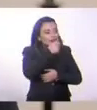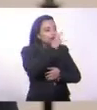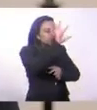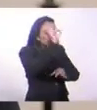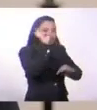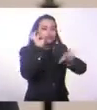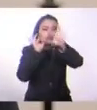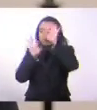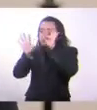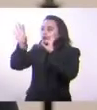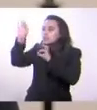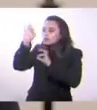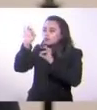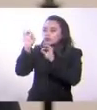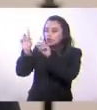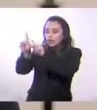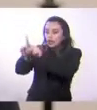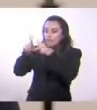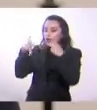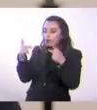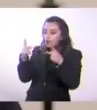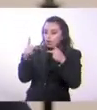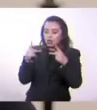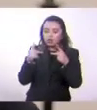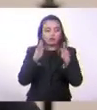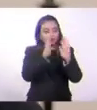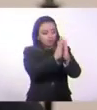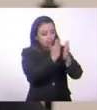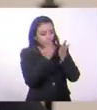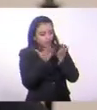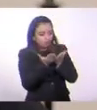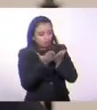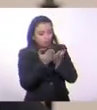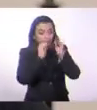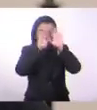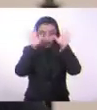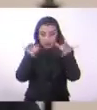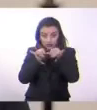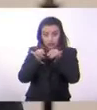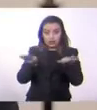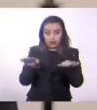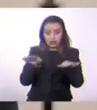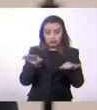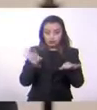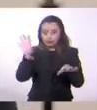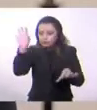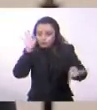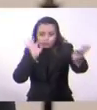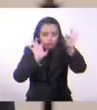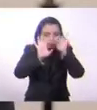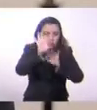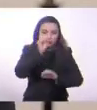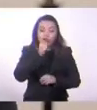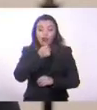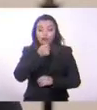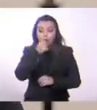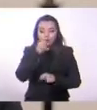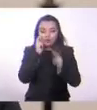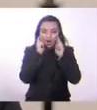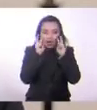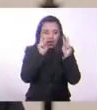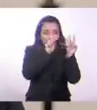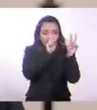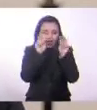Cuando ya tengas toda esa información, la leerás, extraerás ideas principales. Cuando ya tengas ese conjunto de